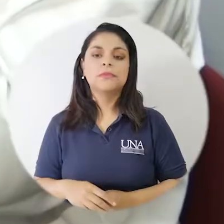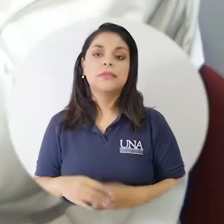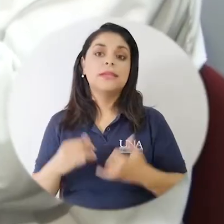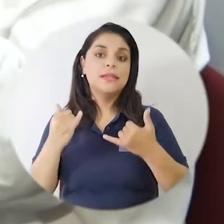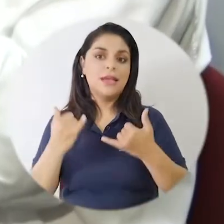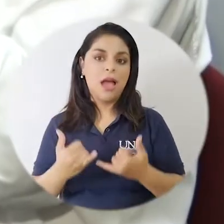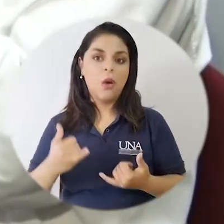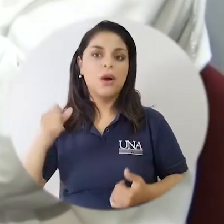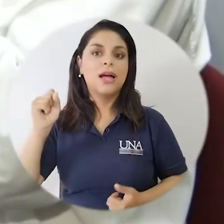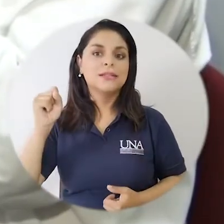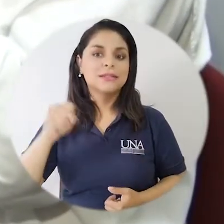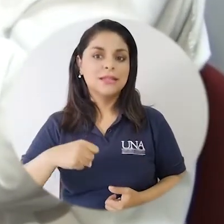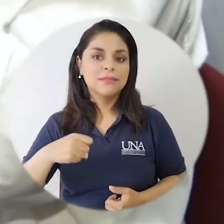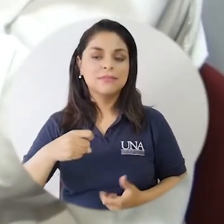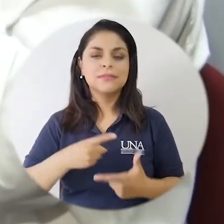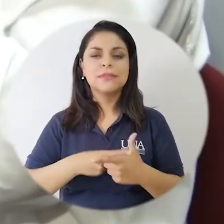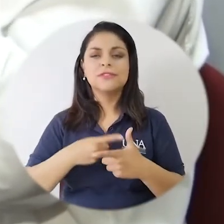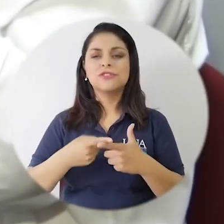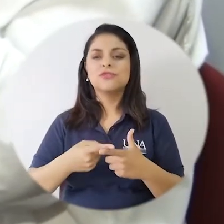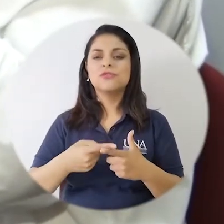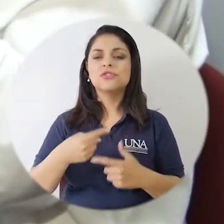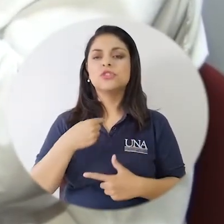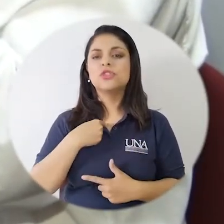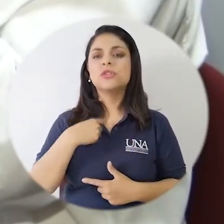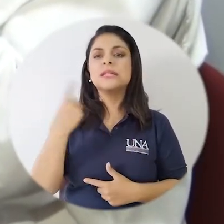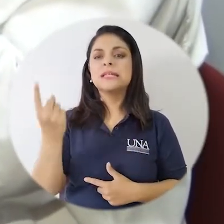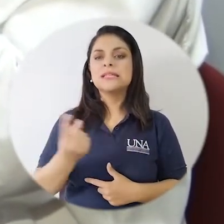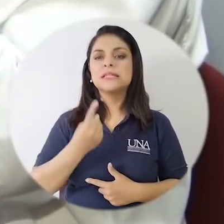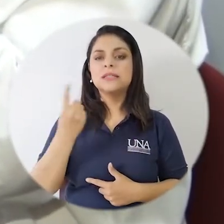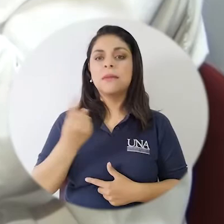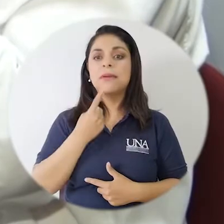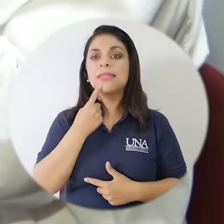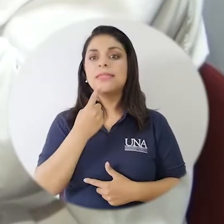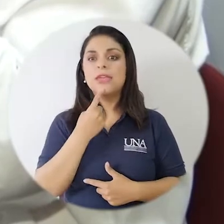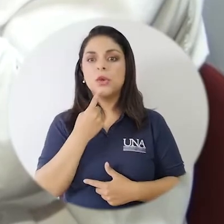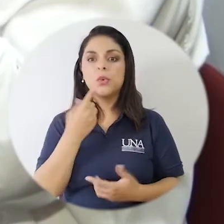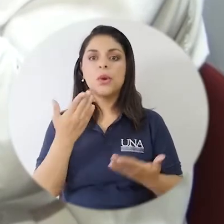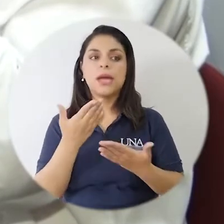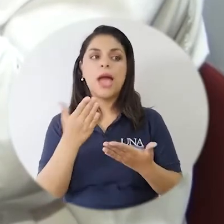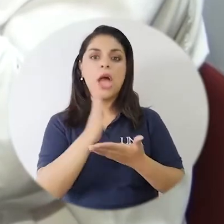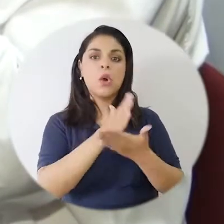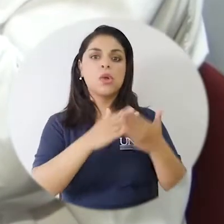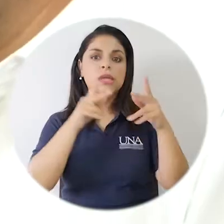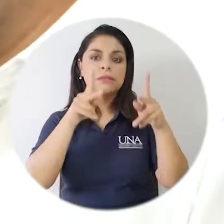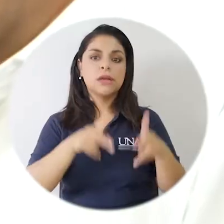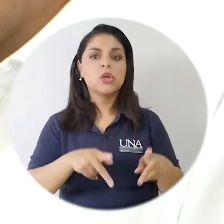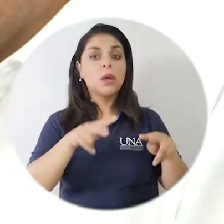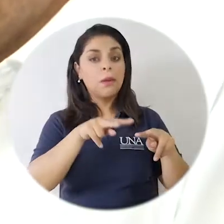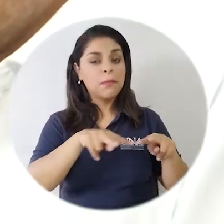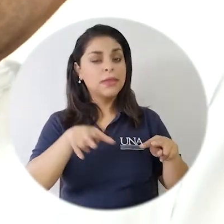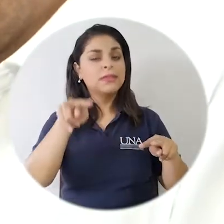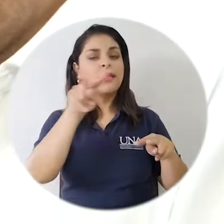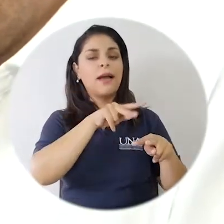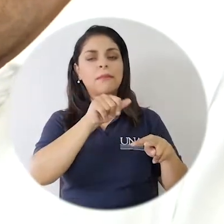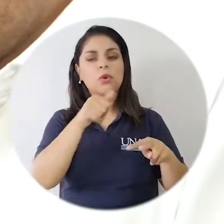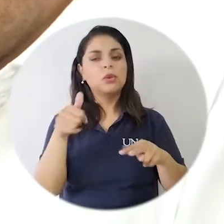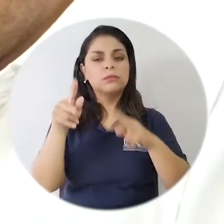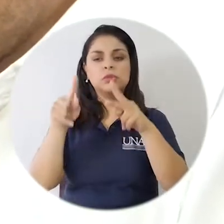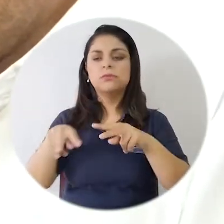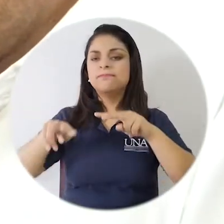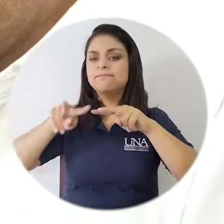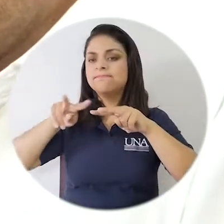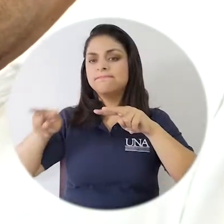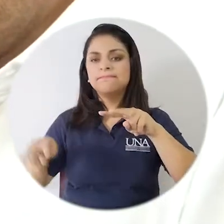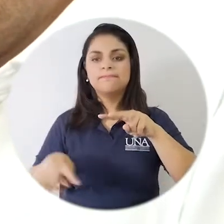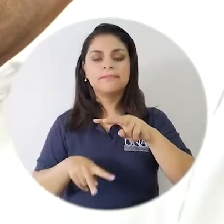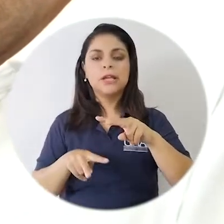y ahora sí. Entonces, siempre digo que hay gente que iba con algo de ventaja y otra que con